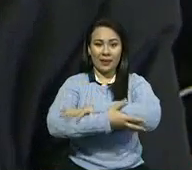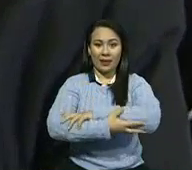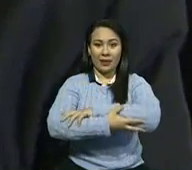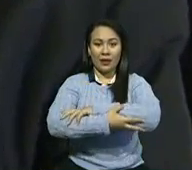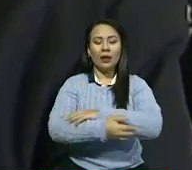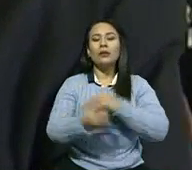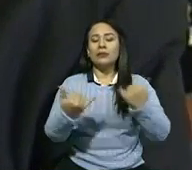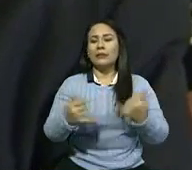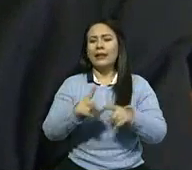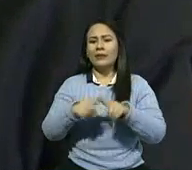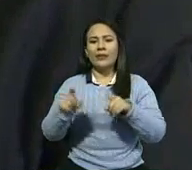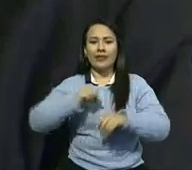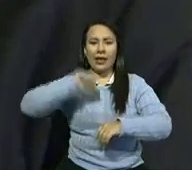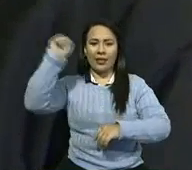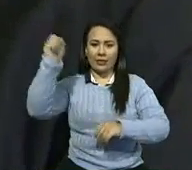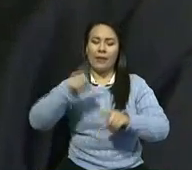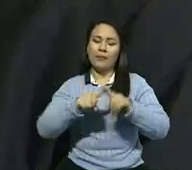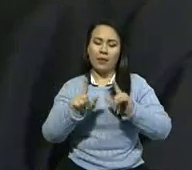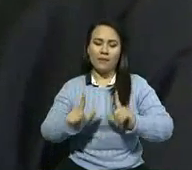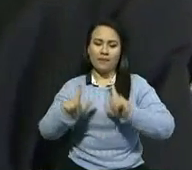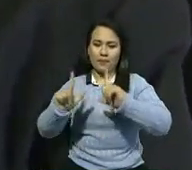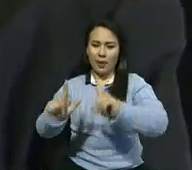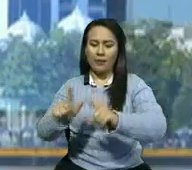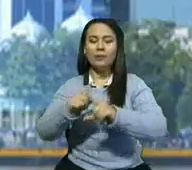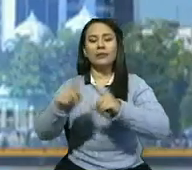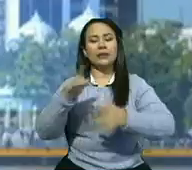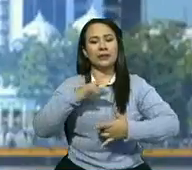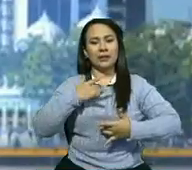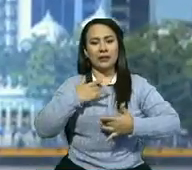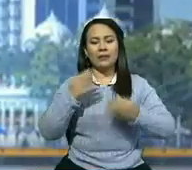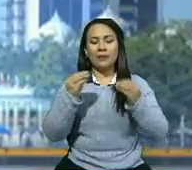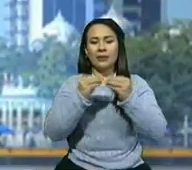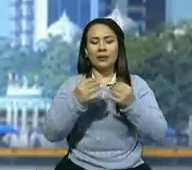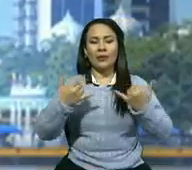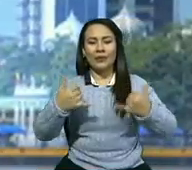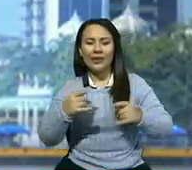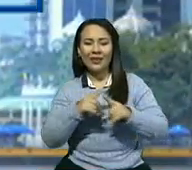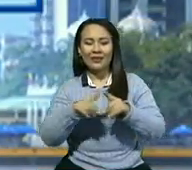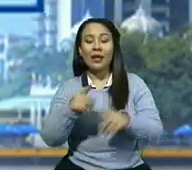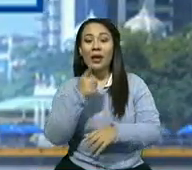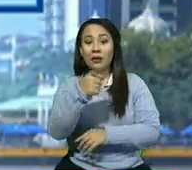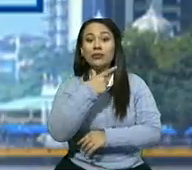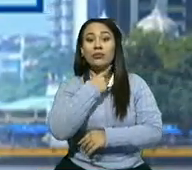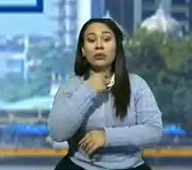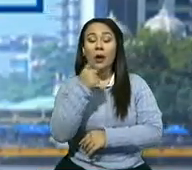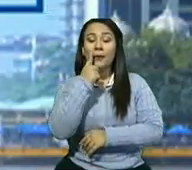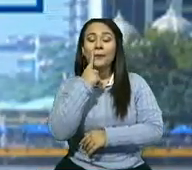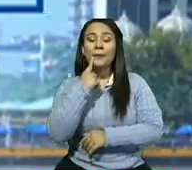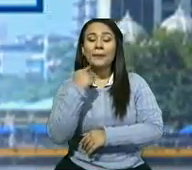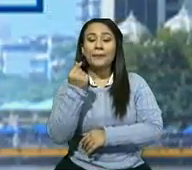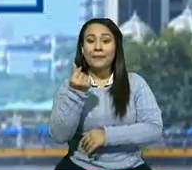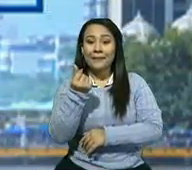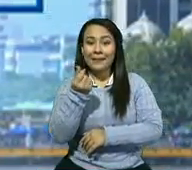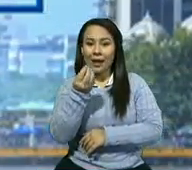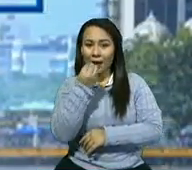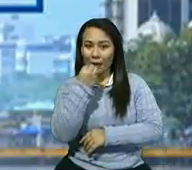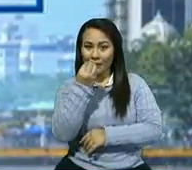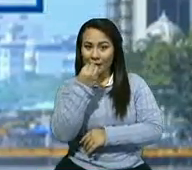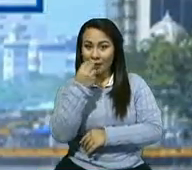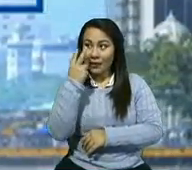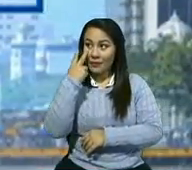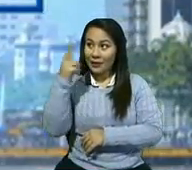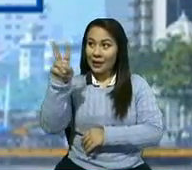pero lo importante es que ellos se sientan tomados en cuenta. Para los amantes de la buena gastronomía, el 21 de julio,